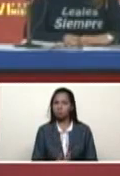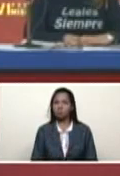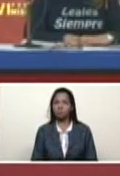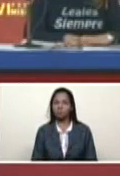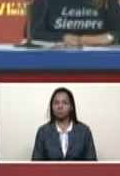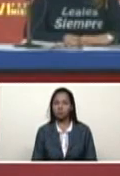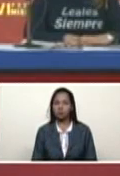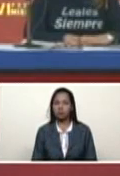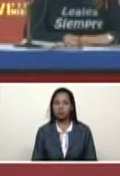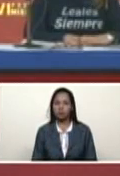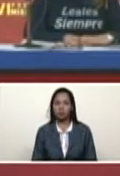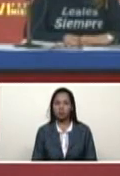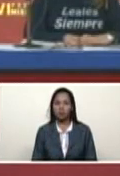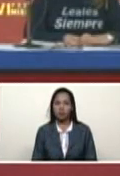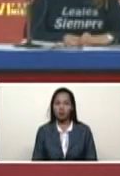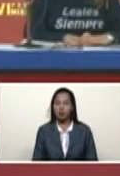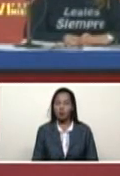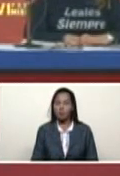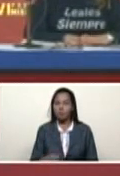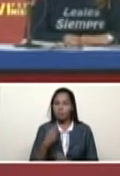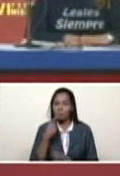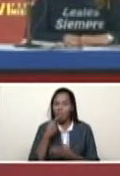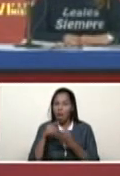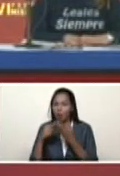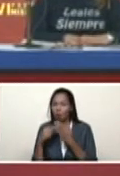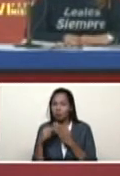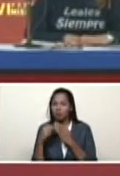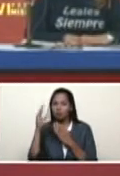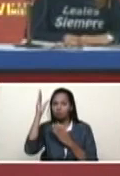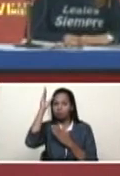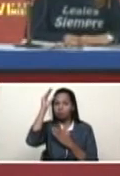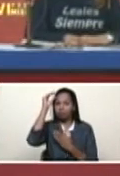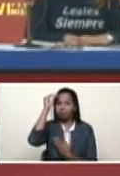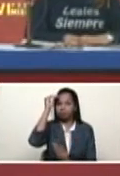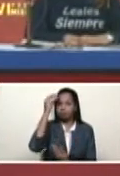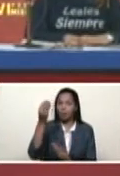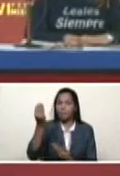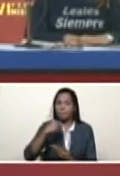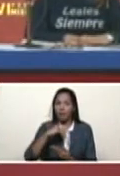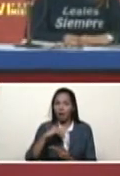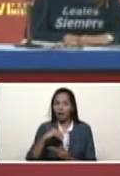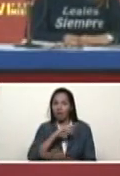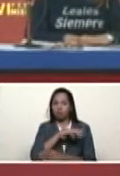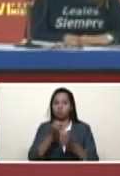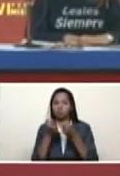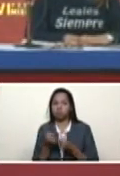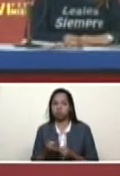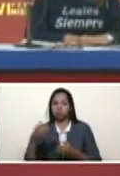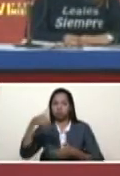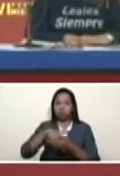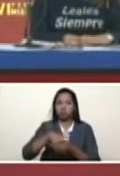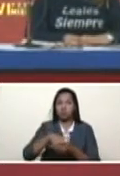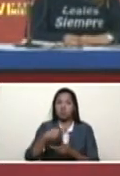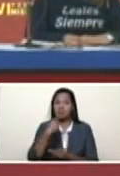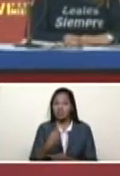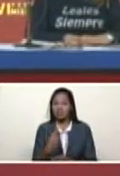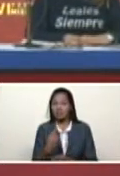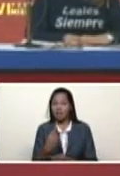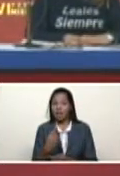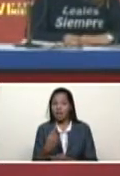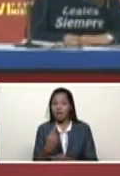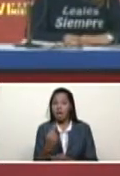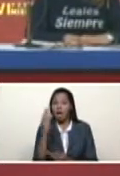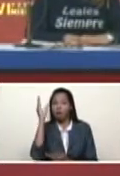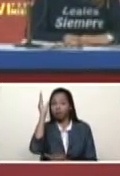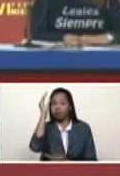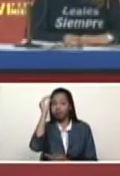por la ignorancia se nos ha dominado más que por la fuerza. Escuchen, por la ignorancia